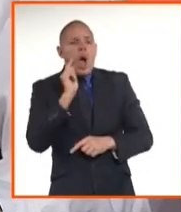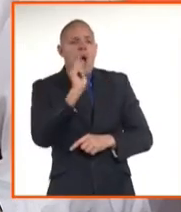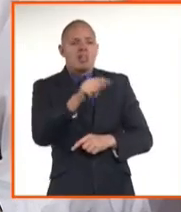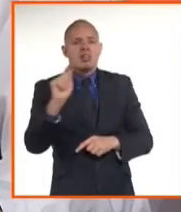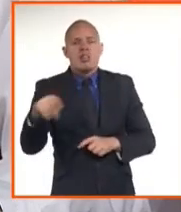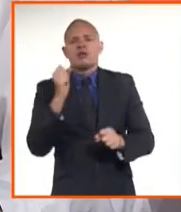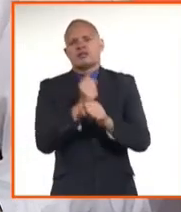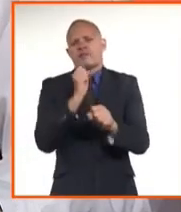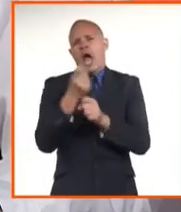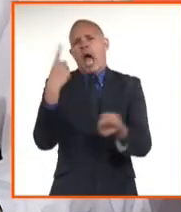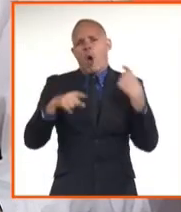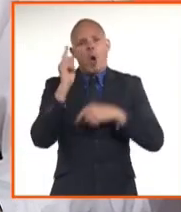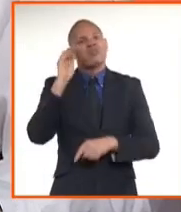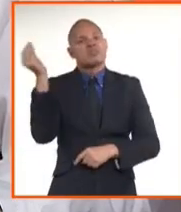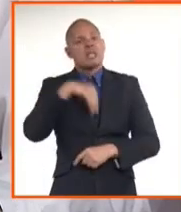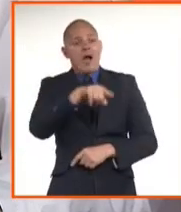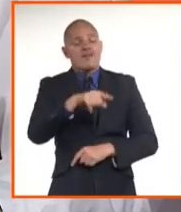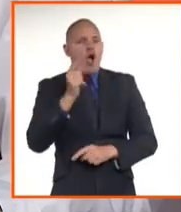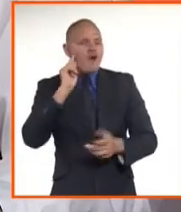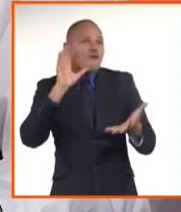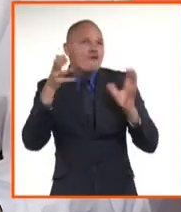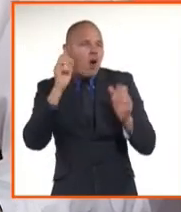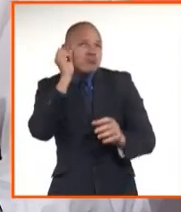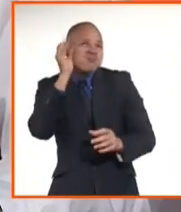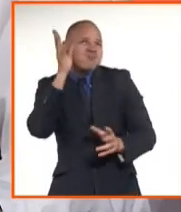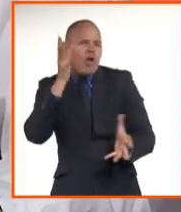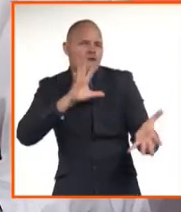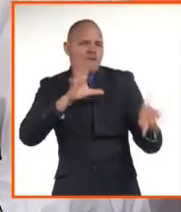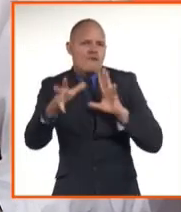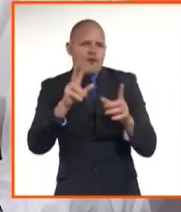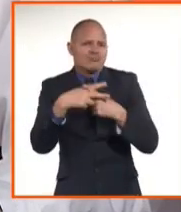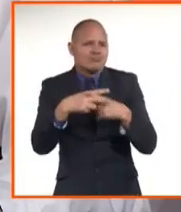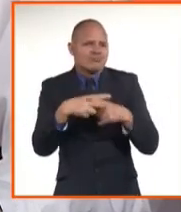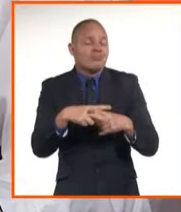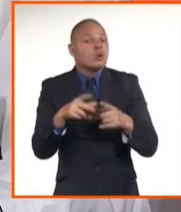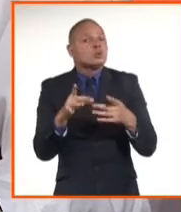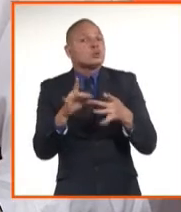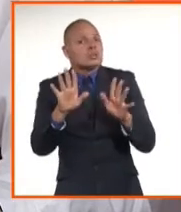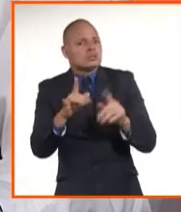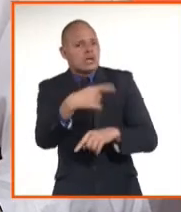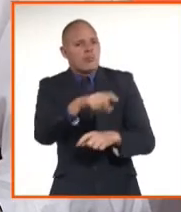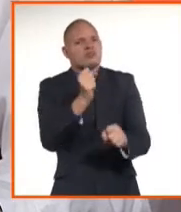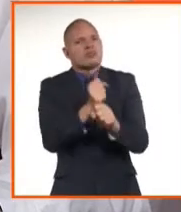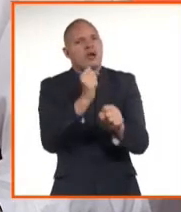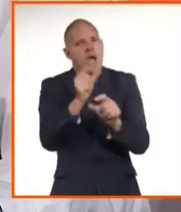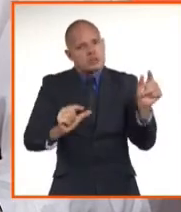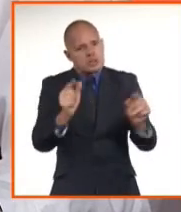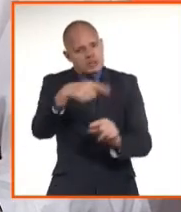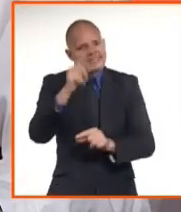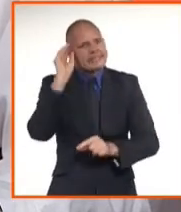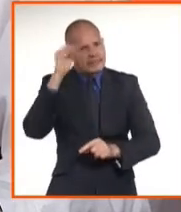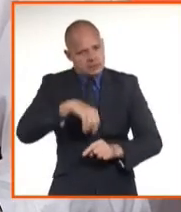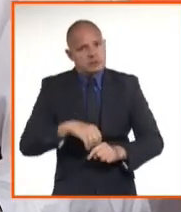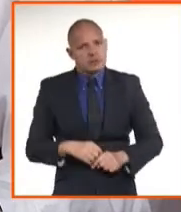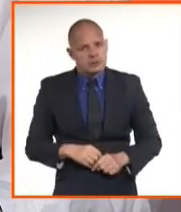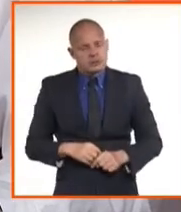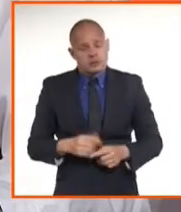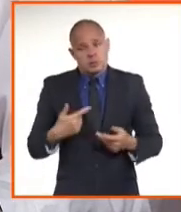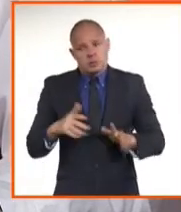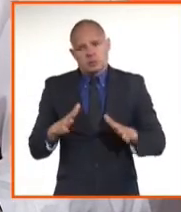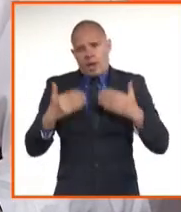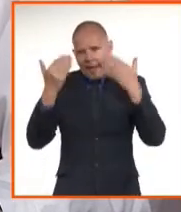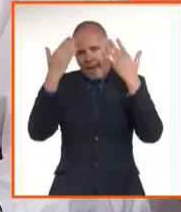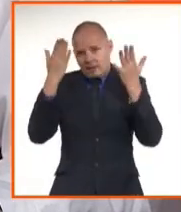que encuentran soluciones a muchos de los problemas que hoy tenemos en nuestras industrias. Y también hay que decir que todo el mundo